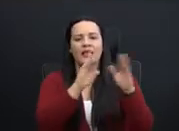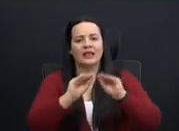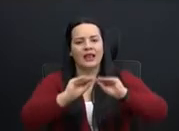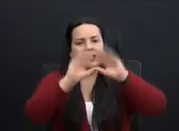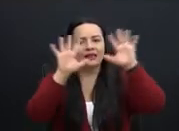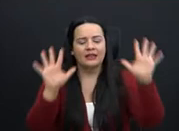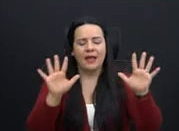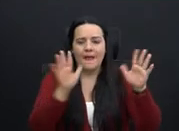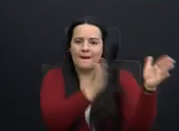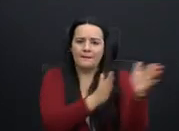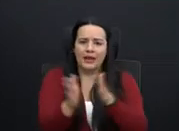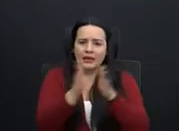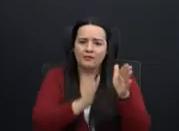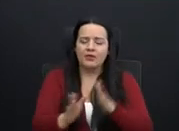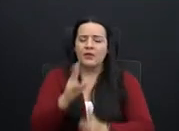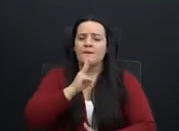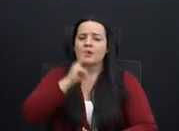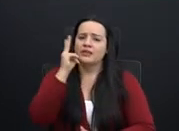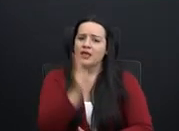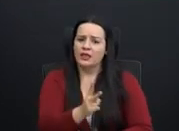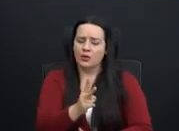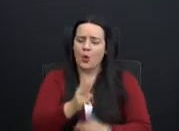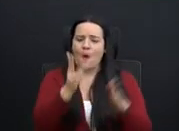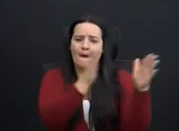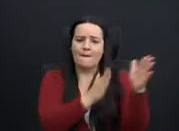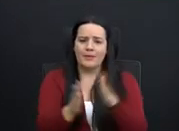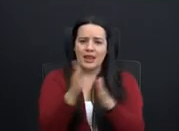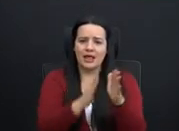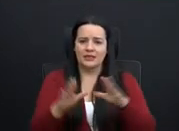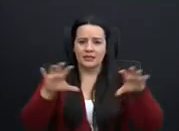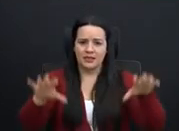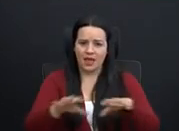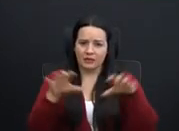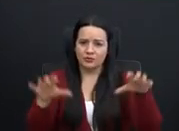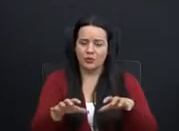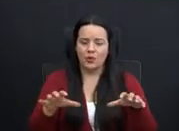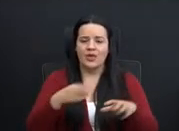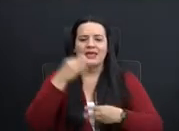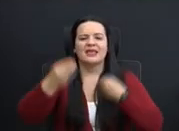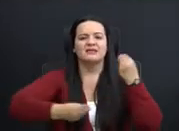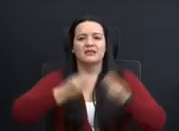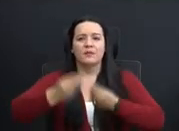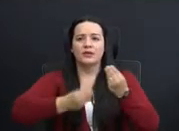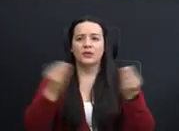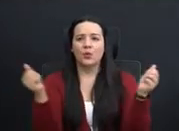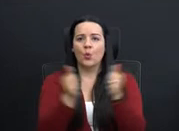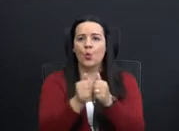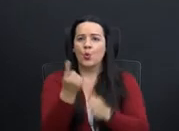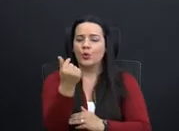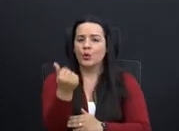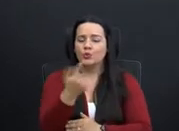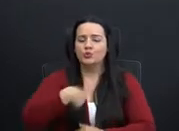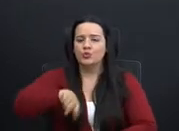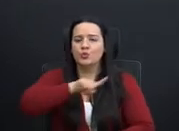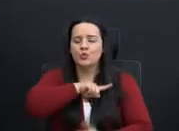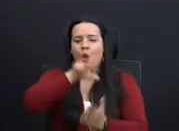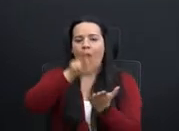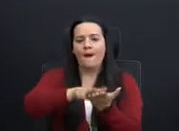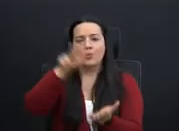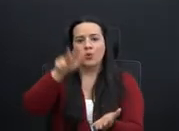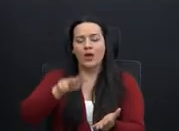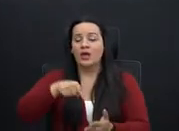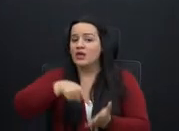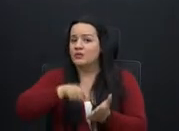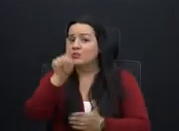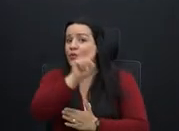planificación y un verdadero plan de acción de qué es lo que se va a hacer con los recursos que estamos aprobando. Esto no